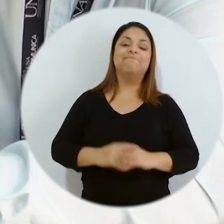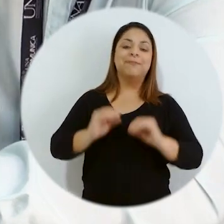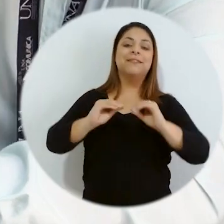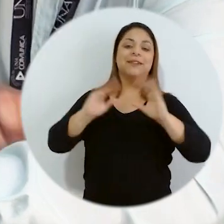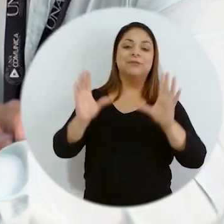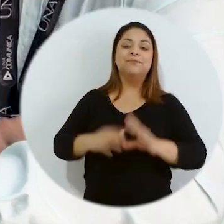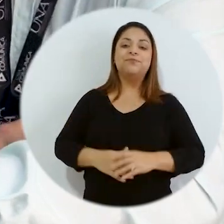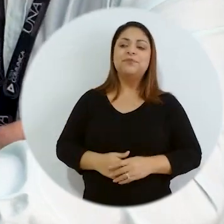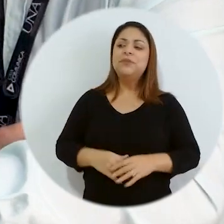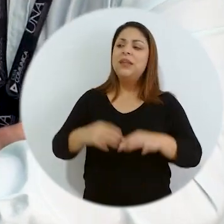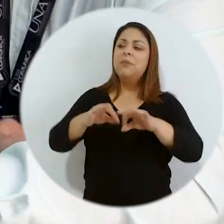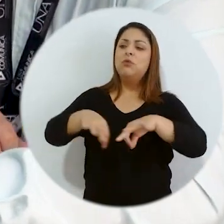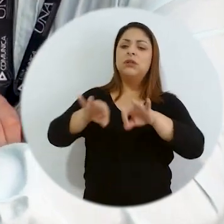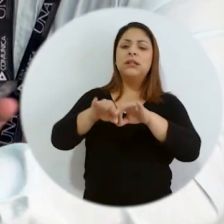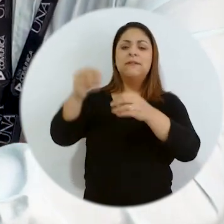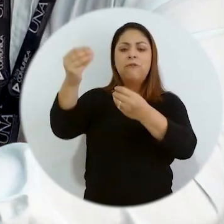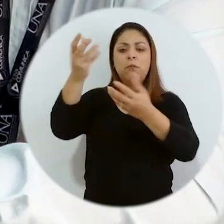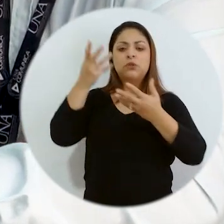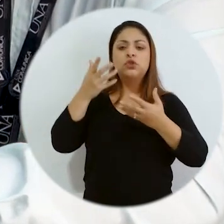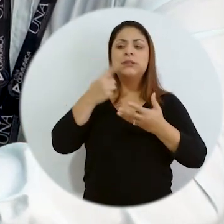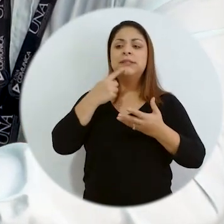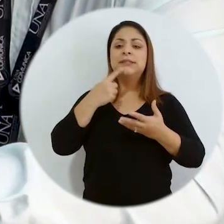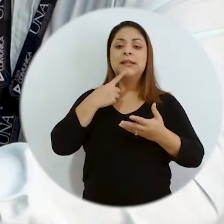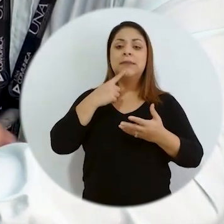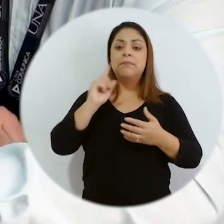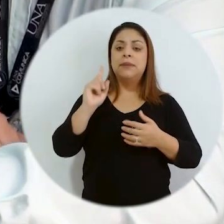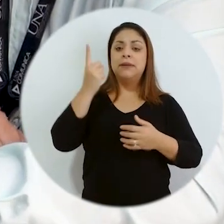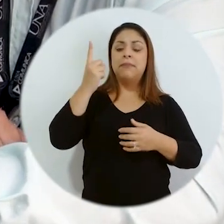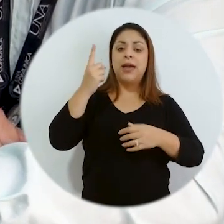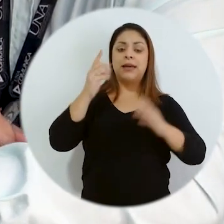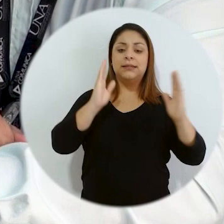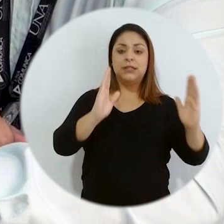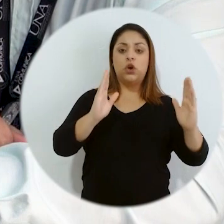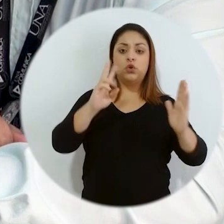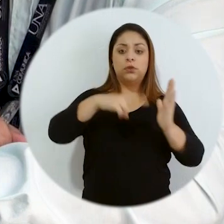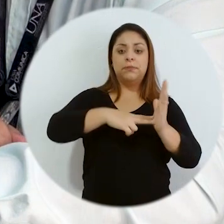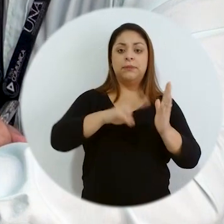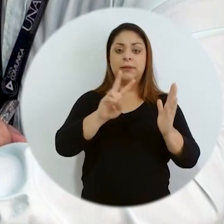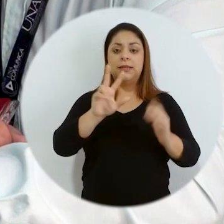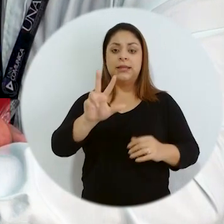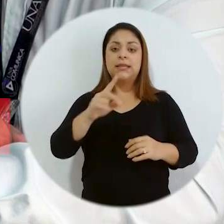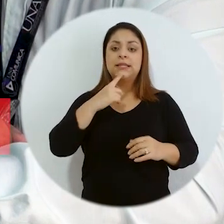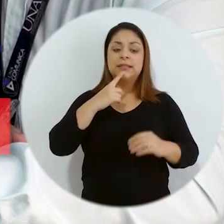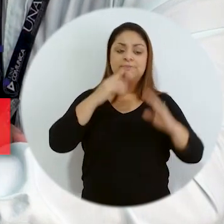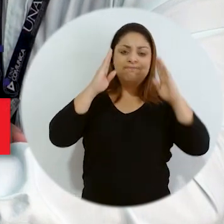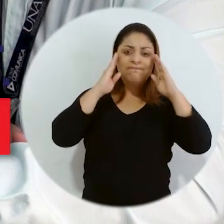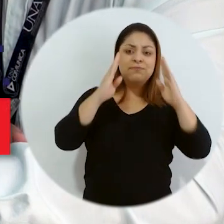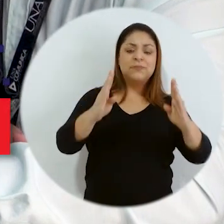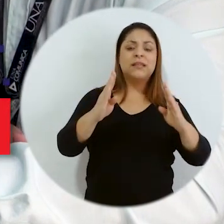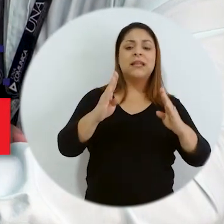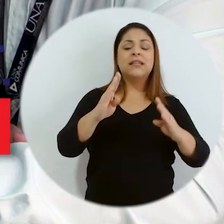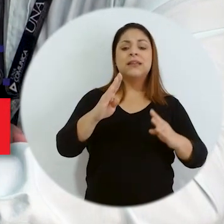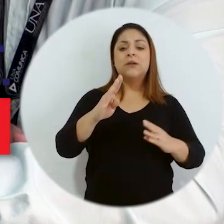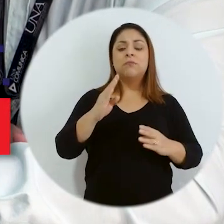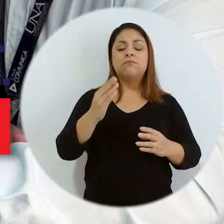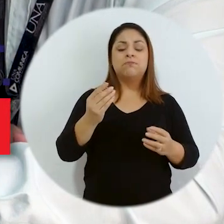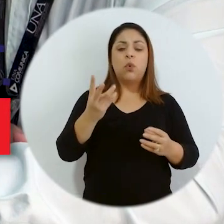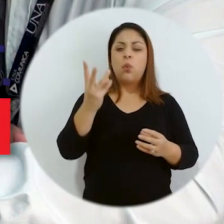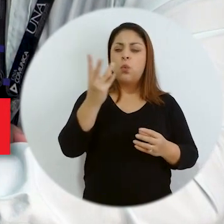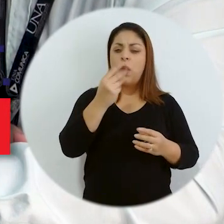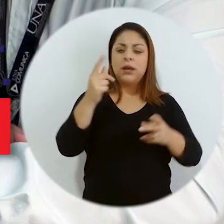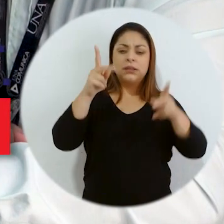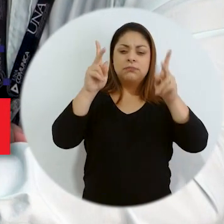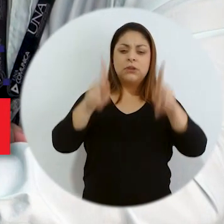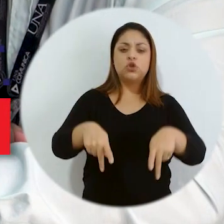Claro, por acá tengo un dato muy importante, es de que en el primer ciclo del 2023, el año anterior, se atendieron 187 estudiantes y en el segundo